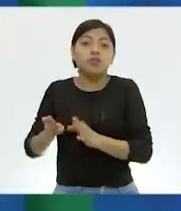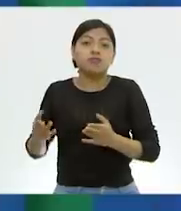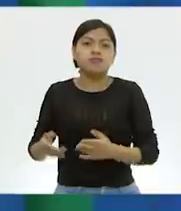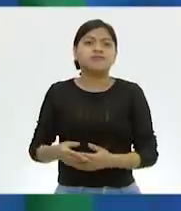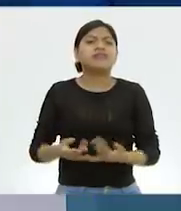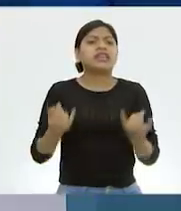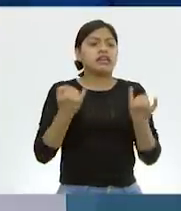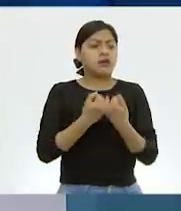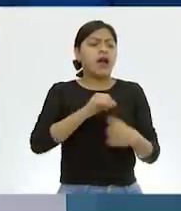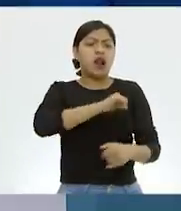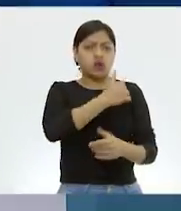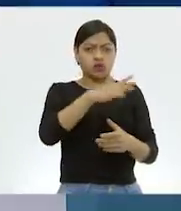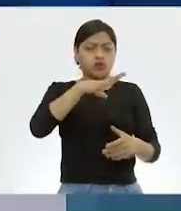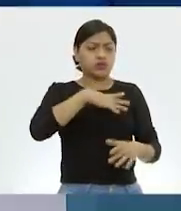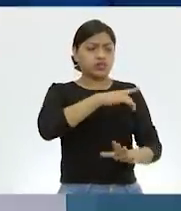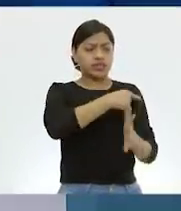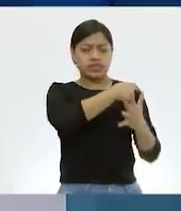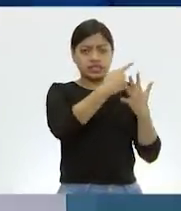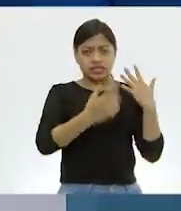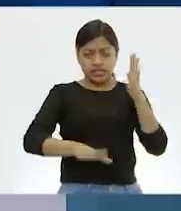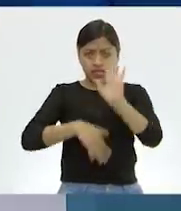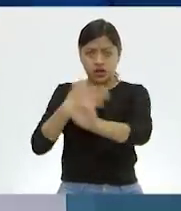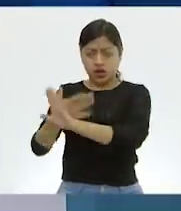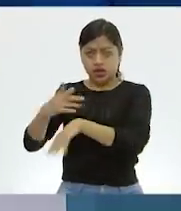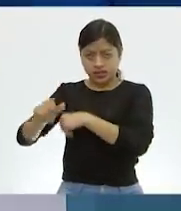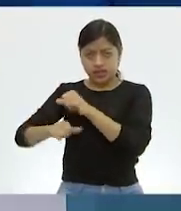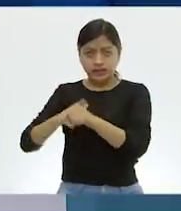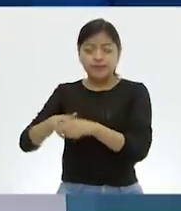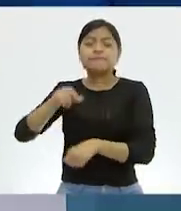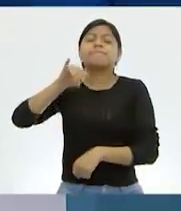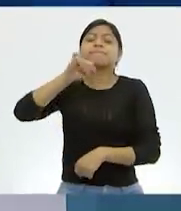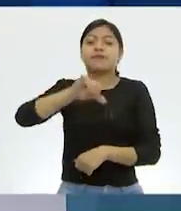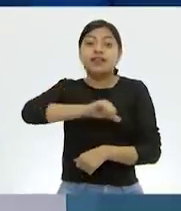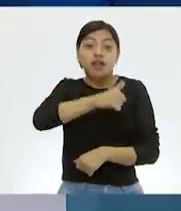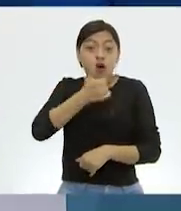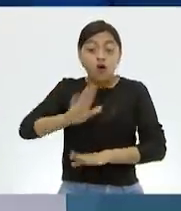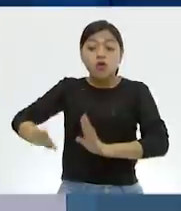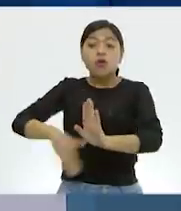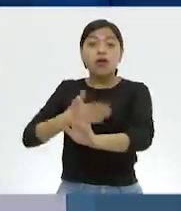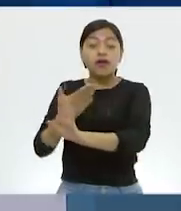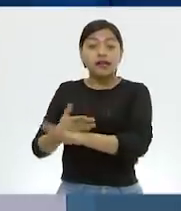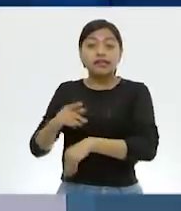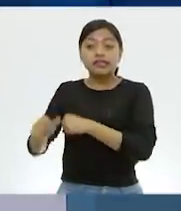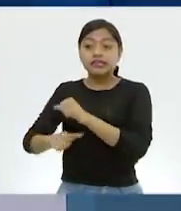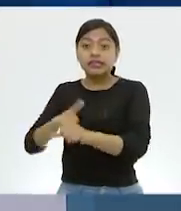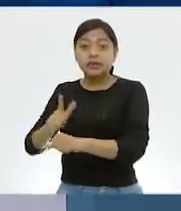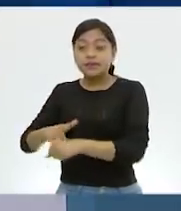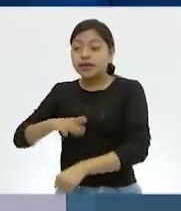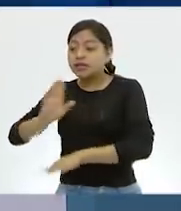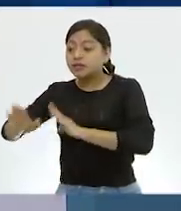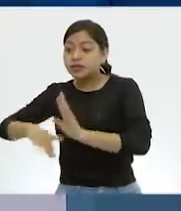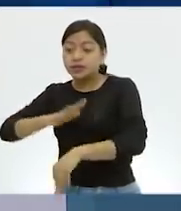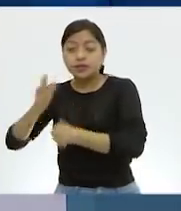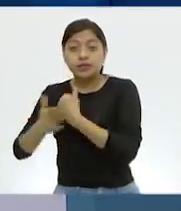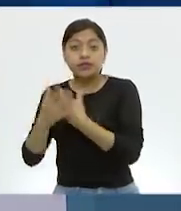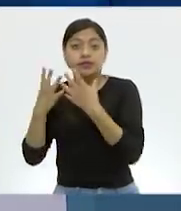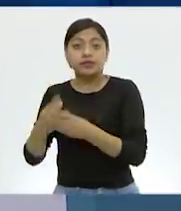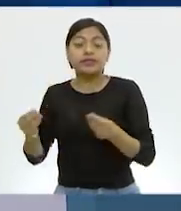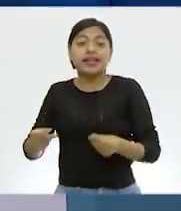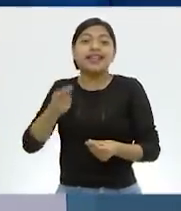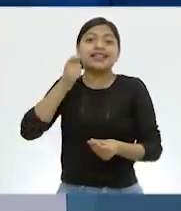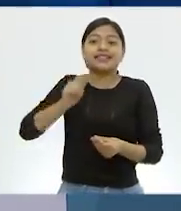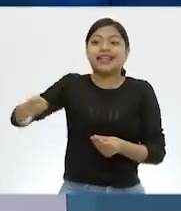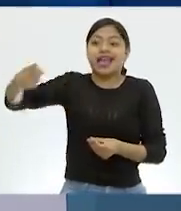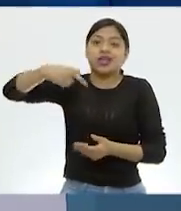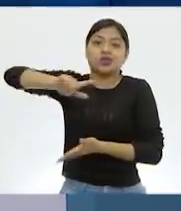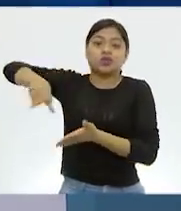especies? Claro, Ale. Además del cambio climático, otra acción que causa la desaparición de las especies es la destrucción de su